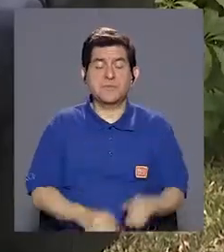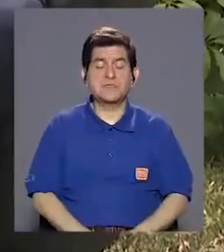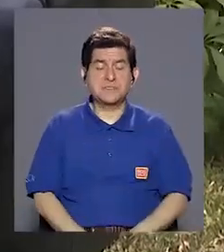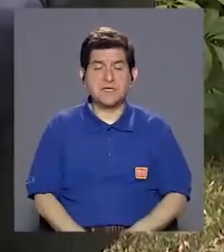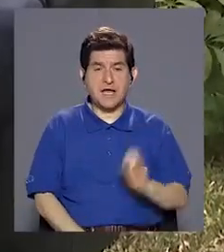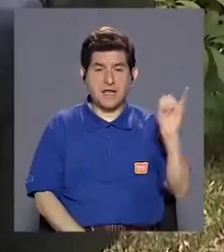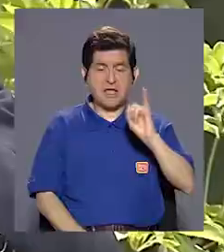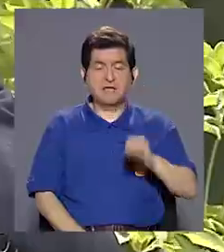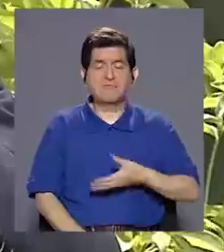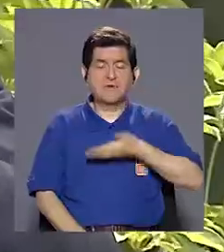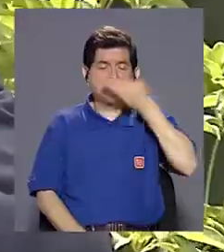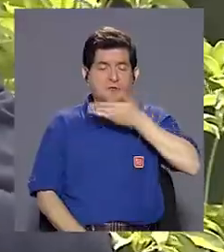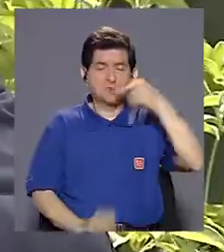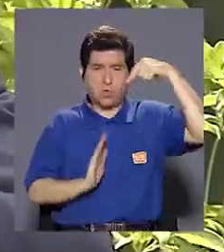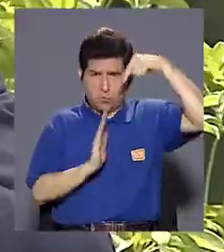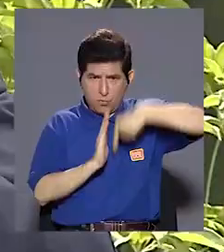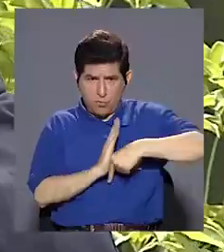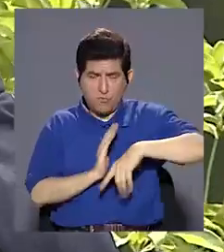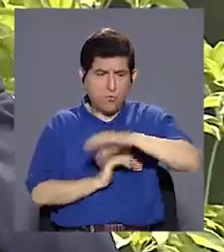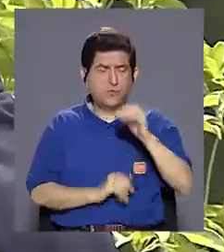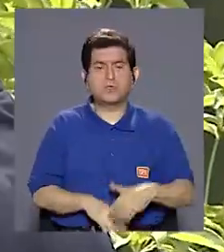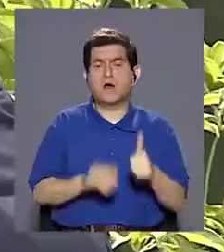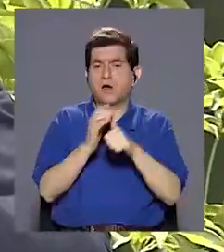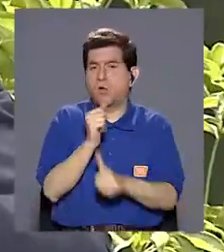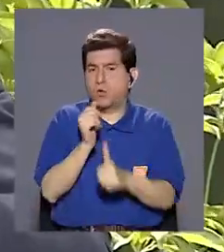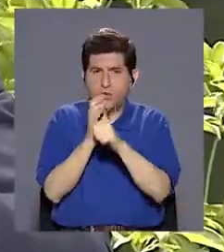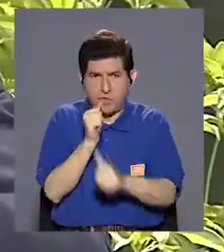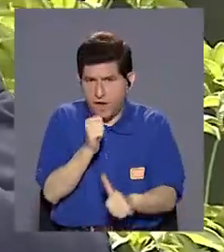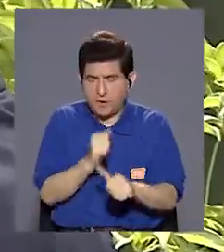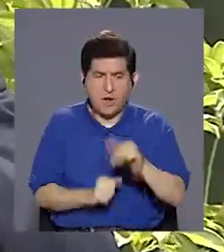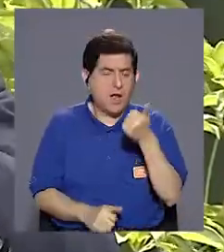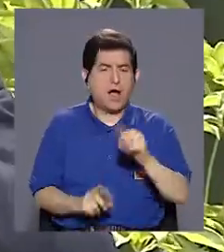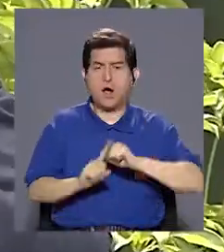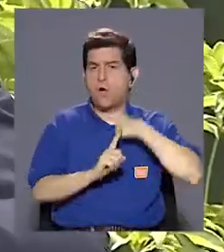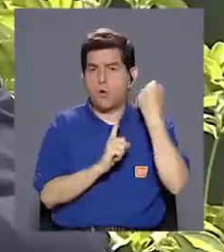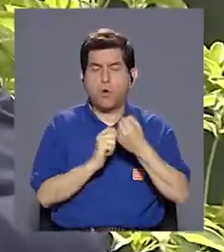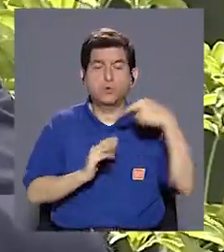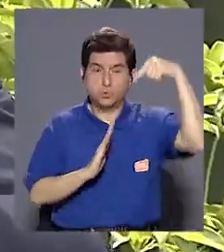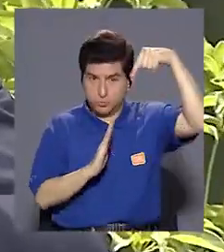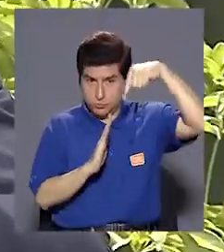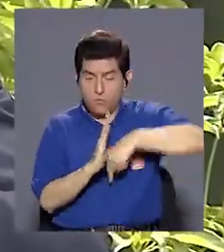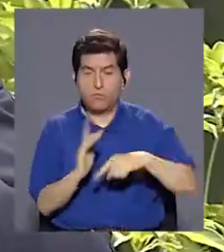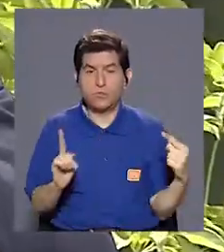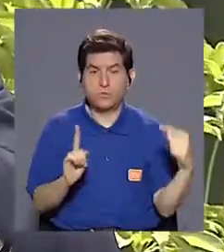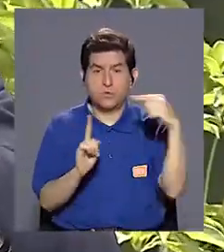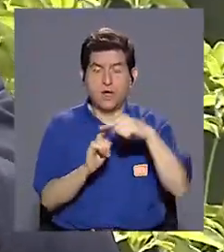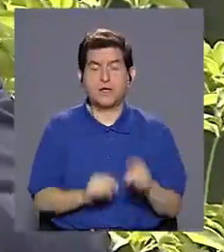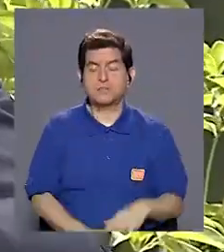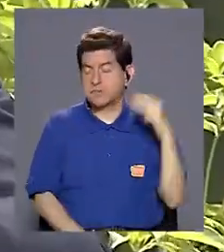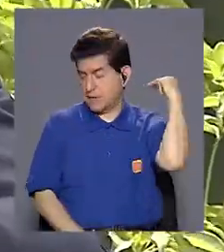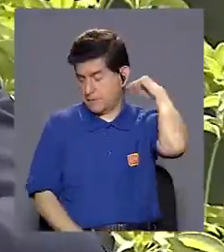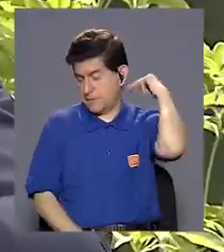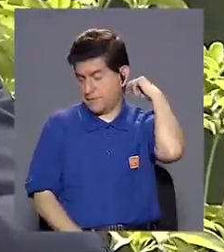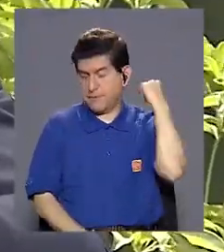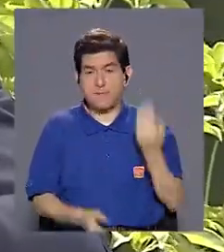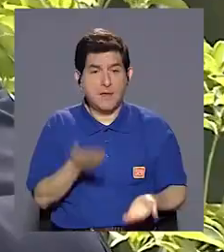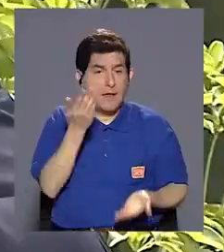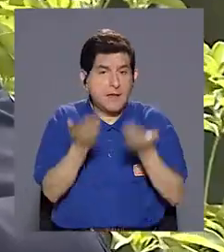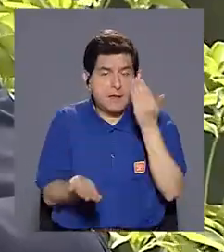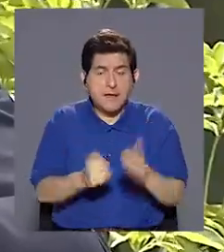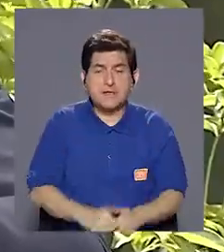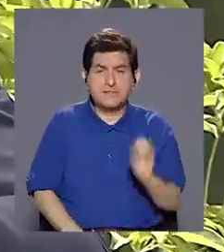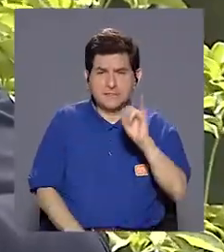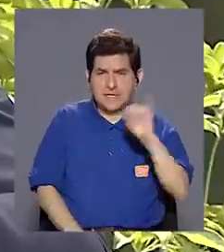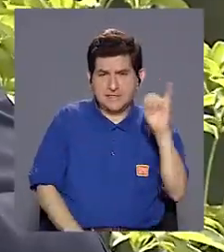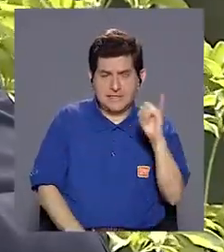infección respiratoria aguda, o bien una diarrea, o otros cuadros que son más severos, ¿verdad?, hasta una meningitis que puede terminar